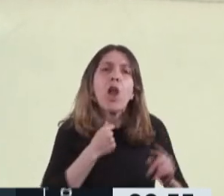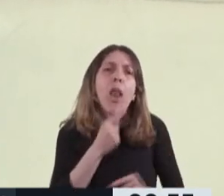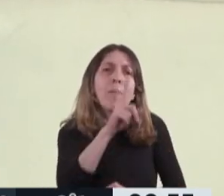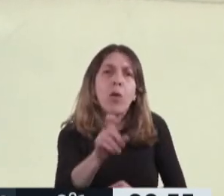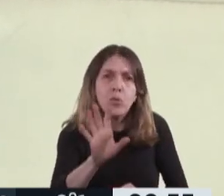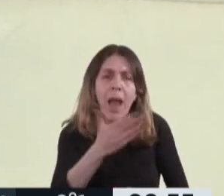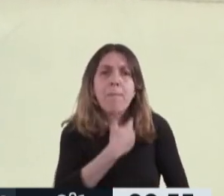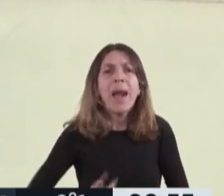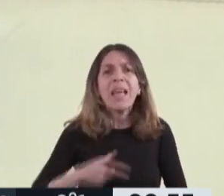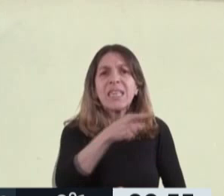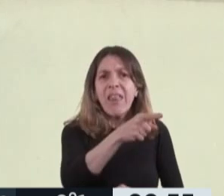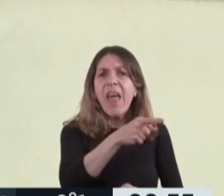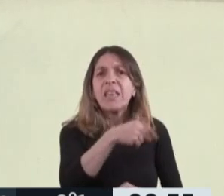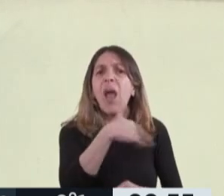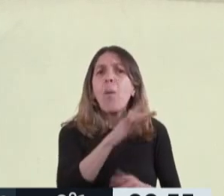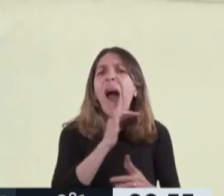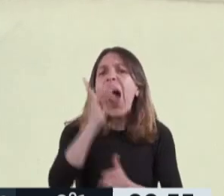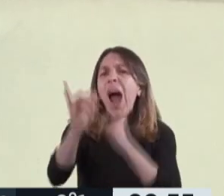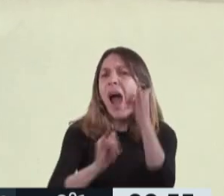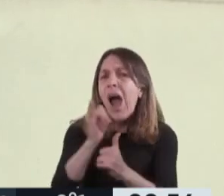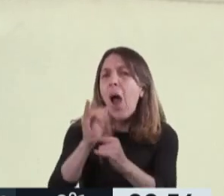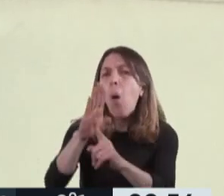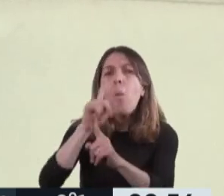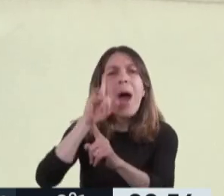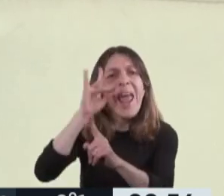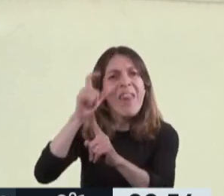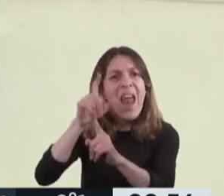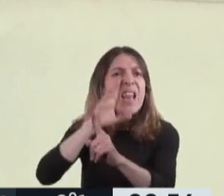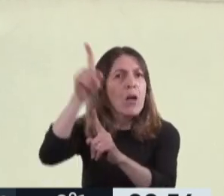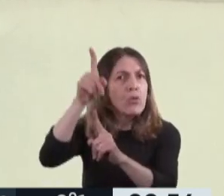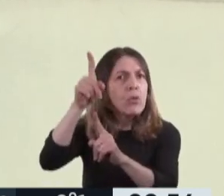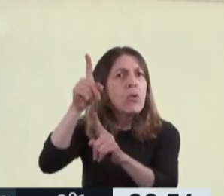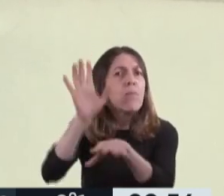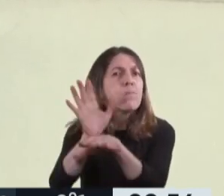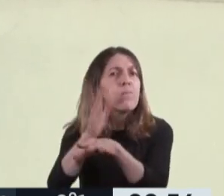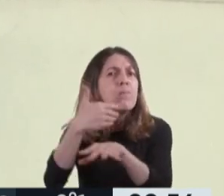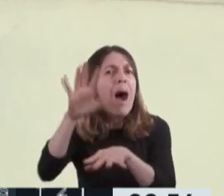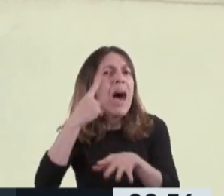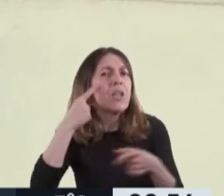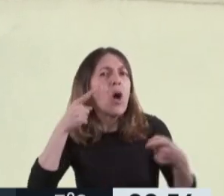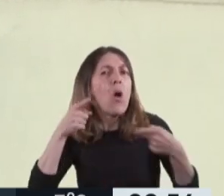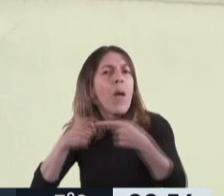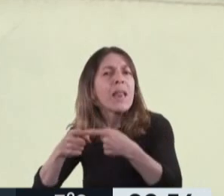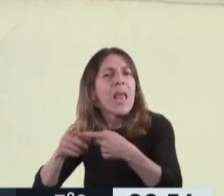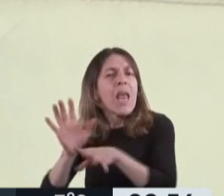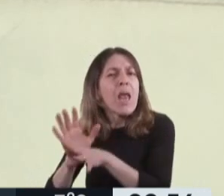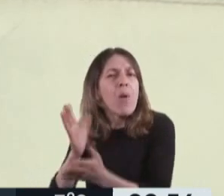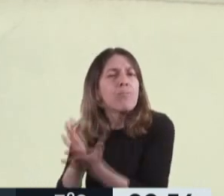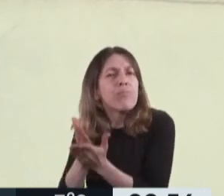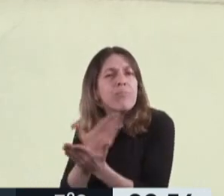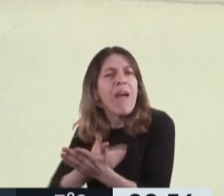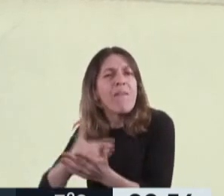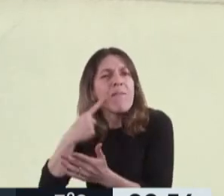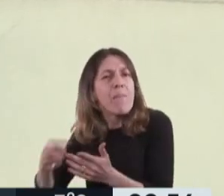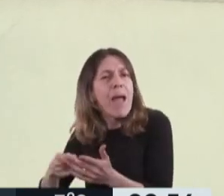el presidente le va a plantear a byd en en eeuu flexibilizar las metas con el fondo monetario internacional dado la